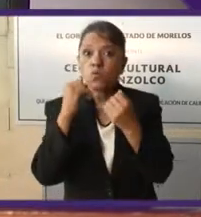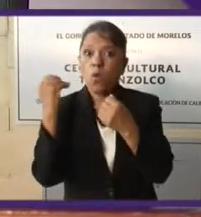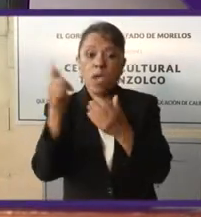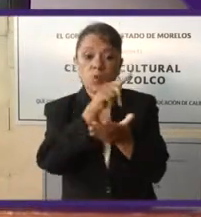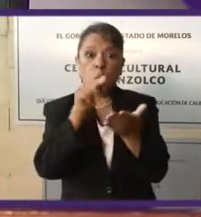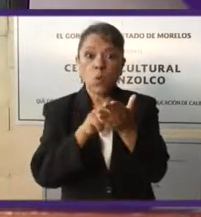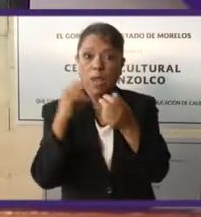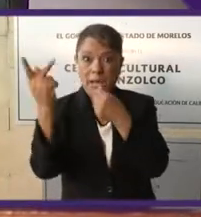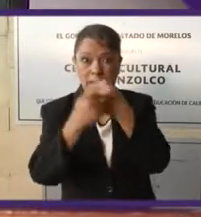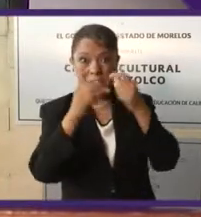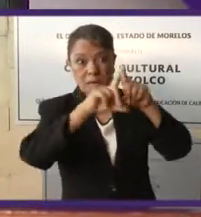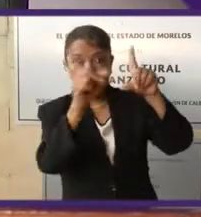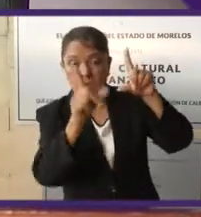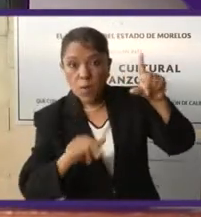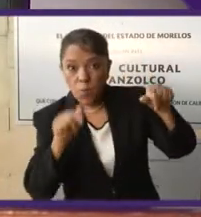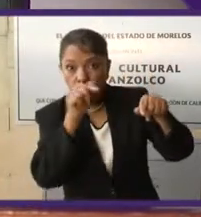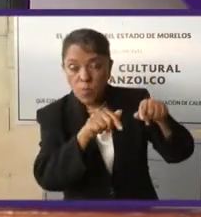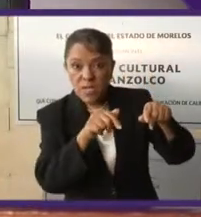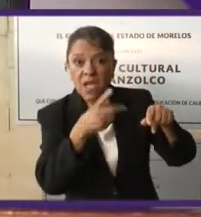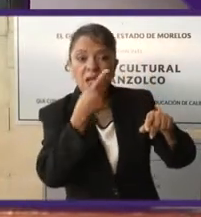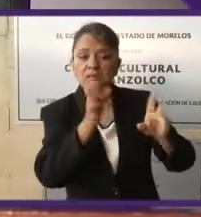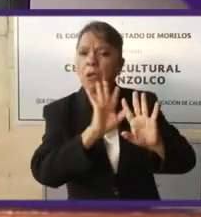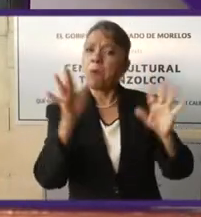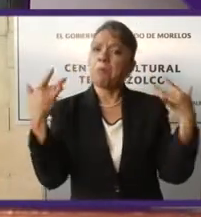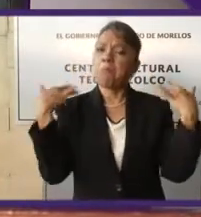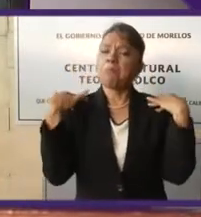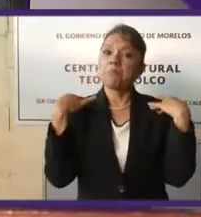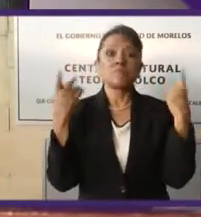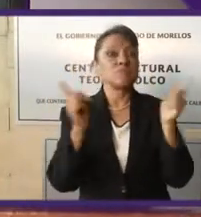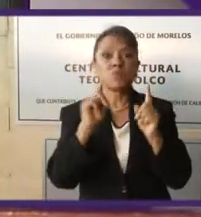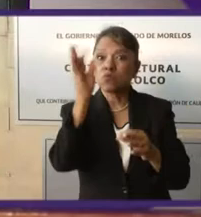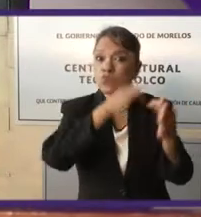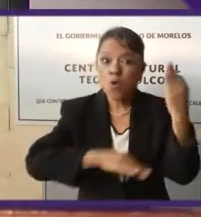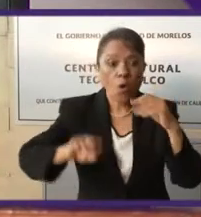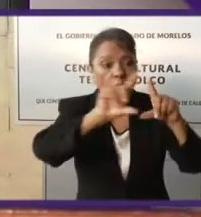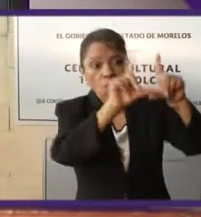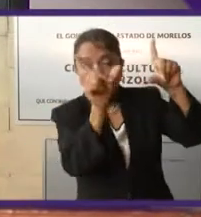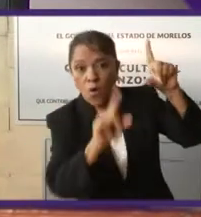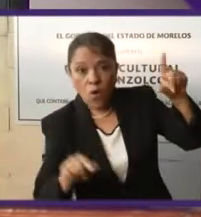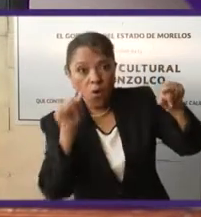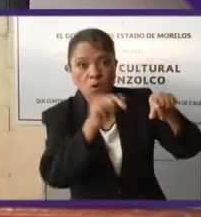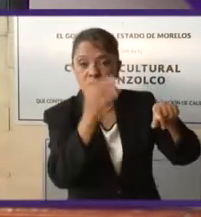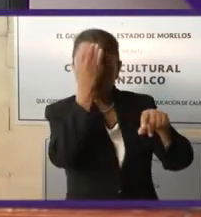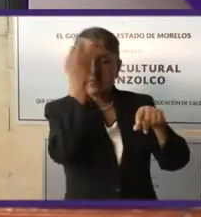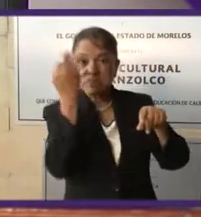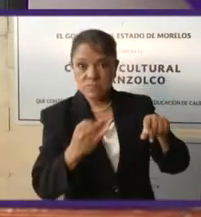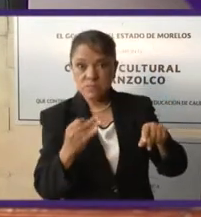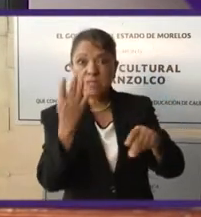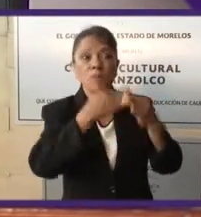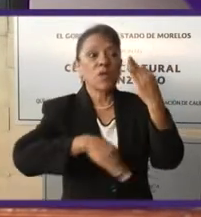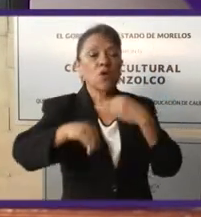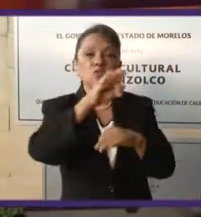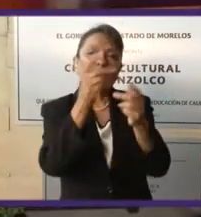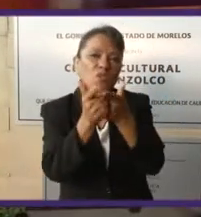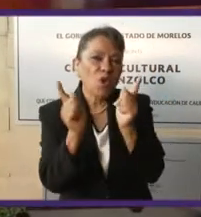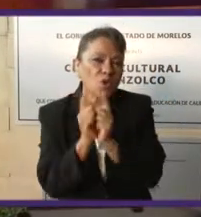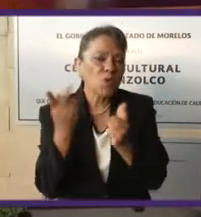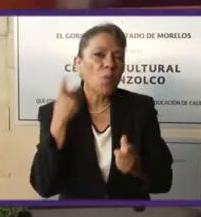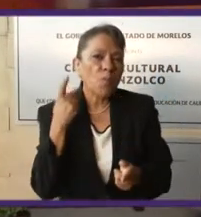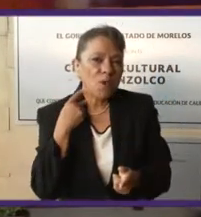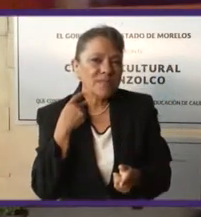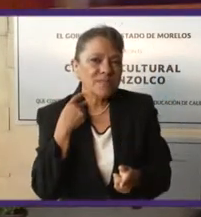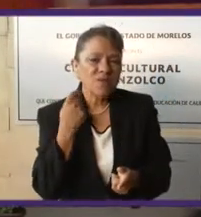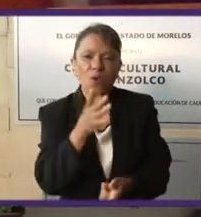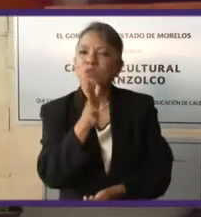República que quede fuera de esta fatalidad. Ante esa fatalidad, la clase política no puede estar hablando